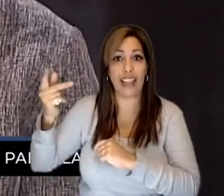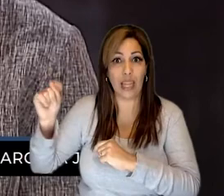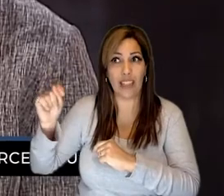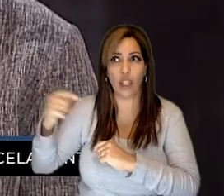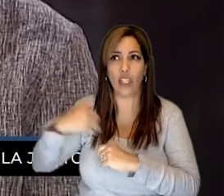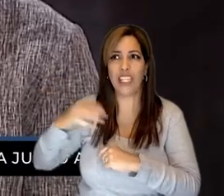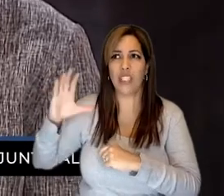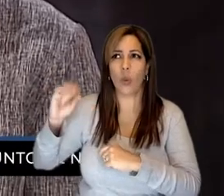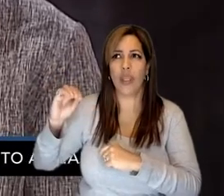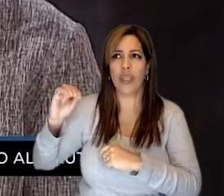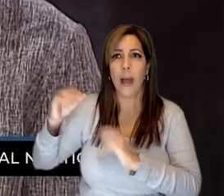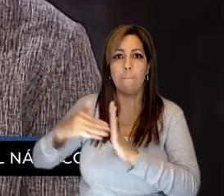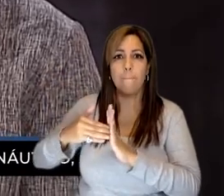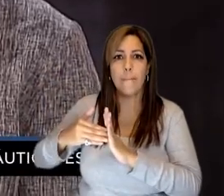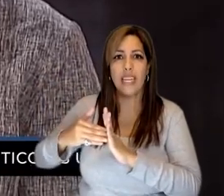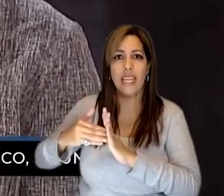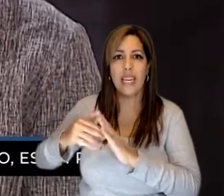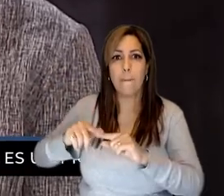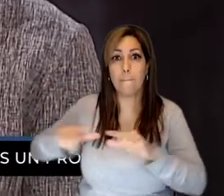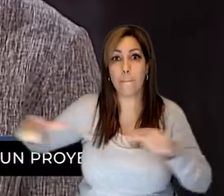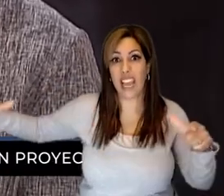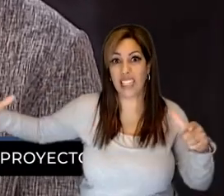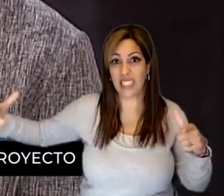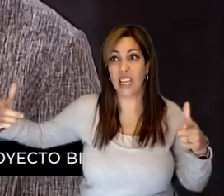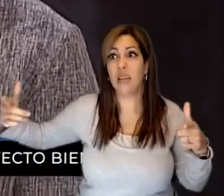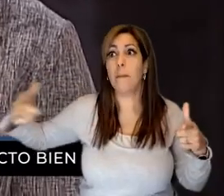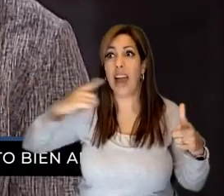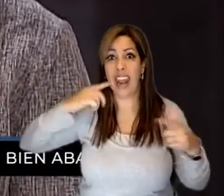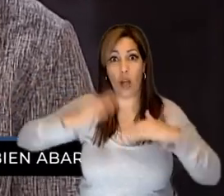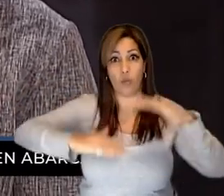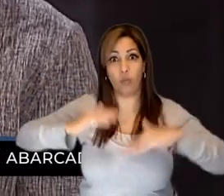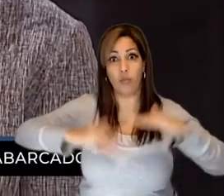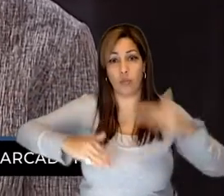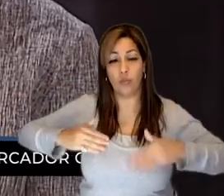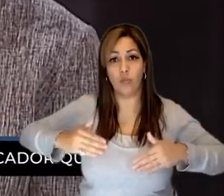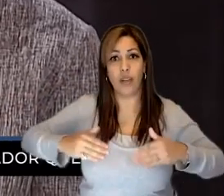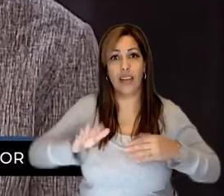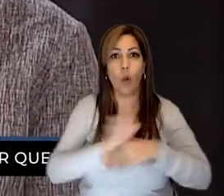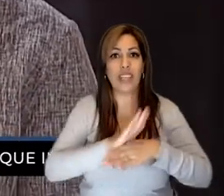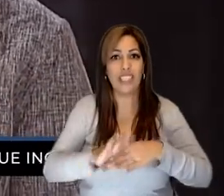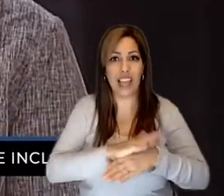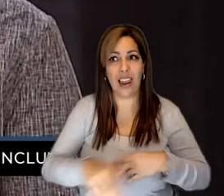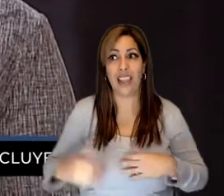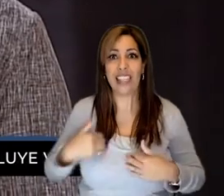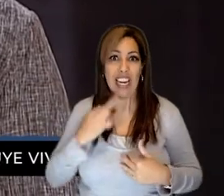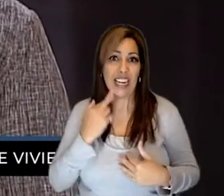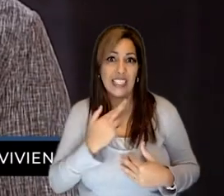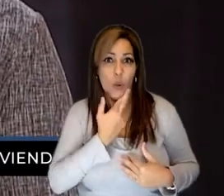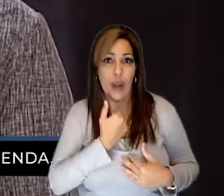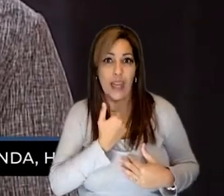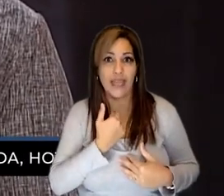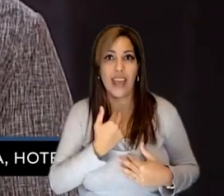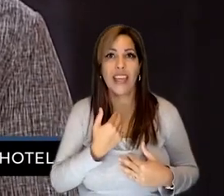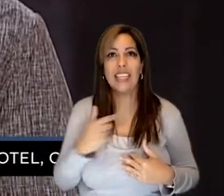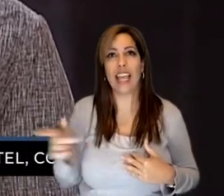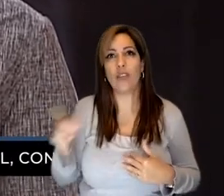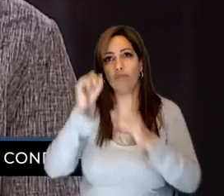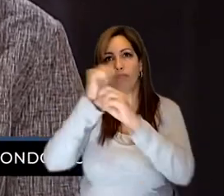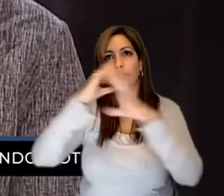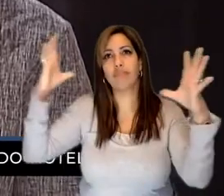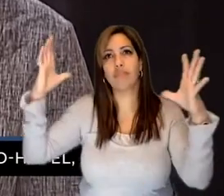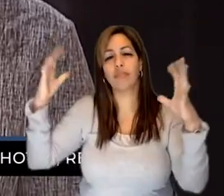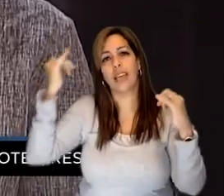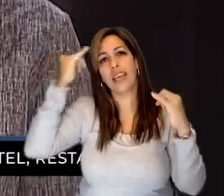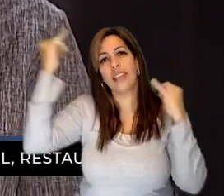son 50,000 pies cuadrados comercial, okay. va a haber un área de restaurante y una de las cosas principales que tiene el proyecto es que